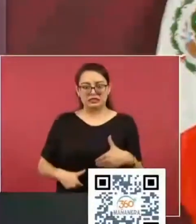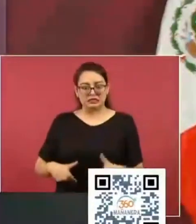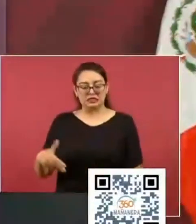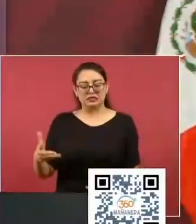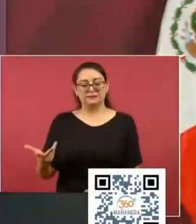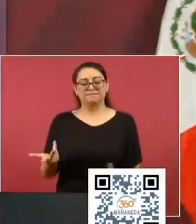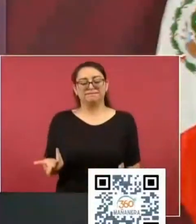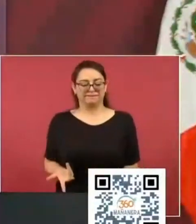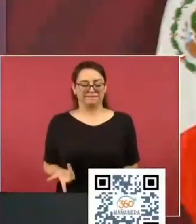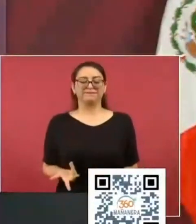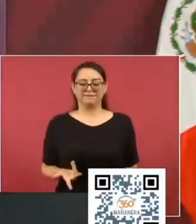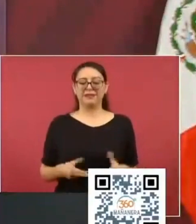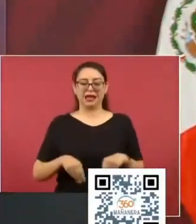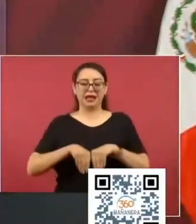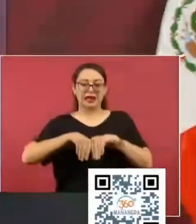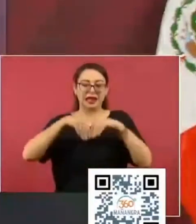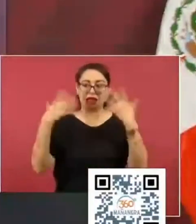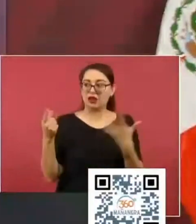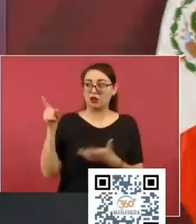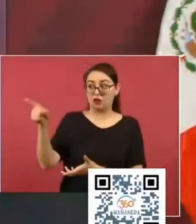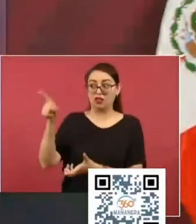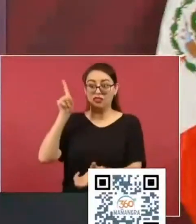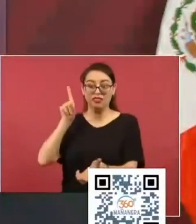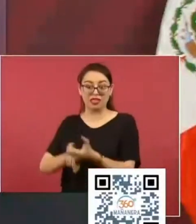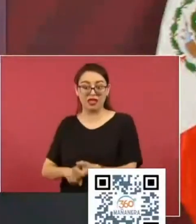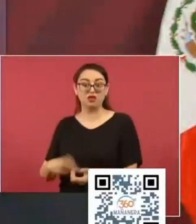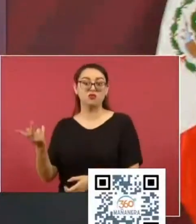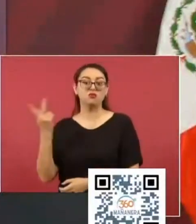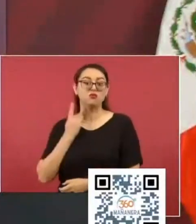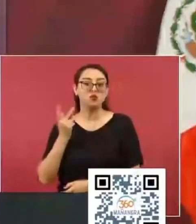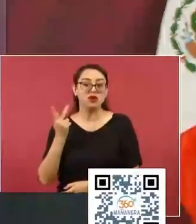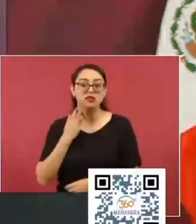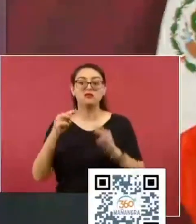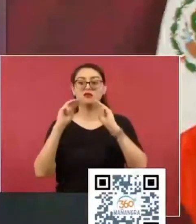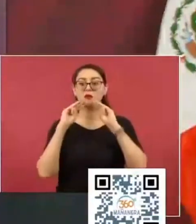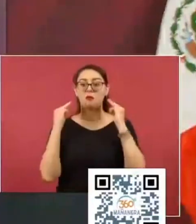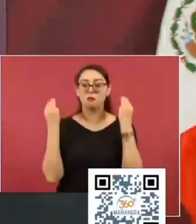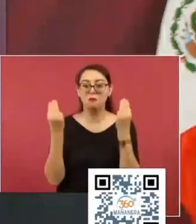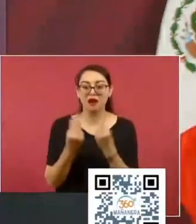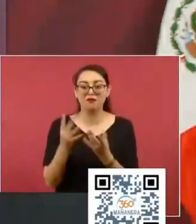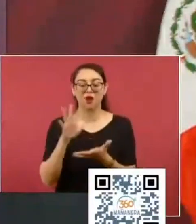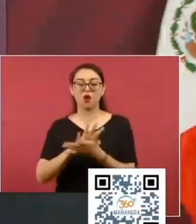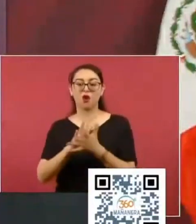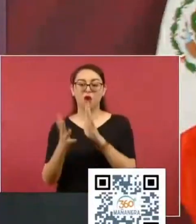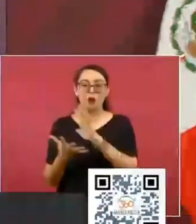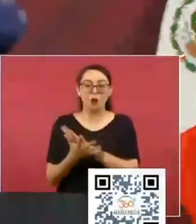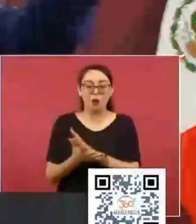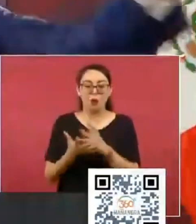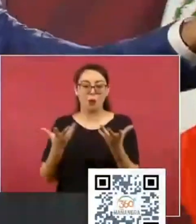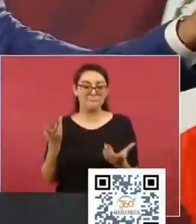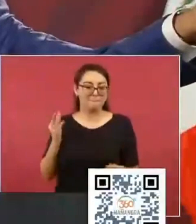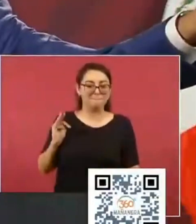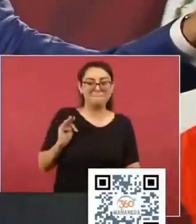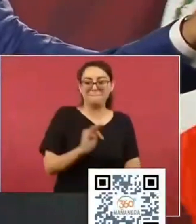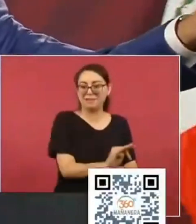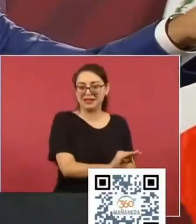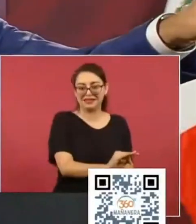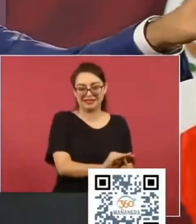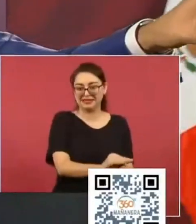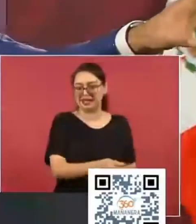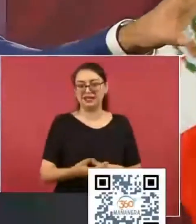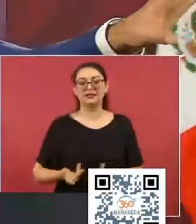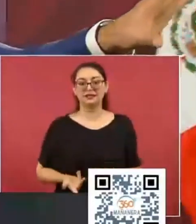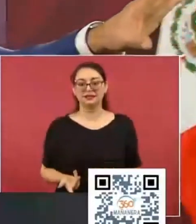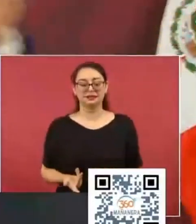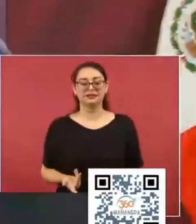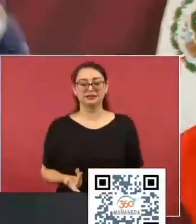fueron localizados un total de treinta y tres migrantes entre los límites de San Luis Potosí y Nuevo León ciudad de detalle de cómo poco a poco